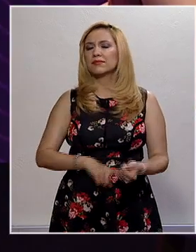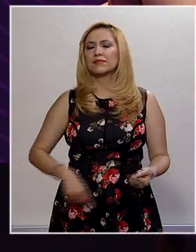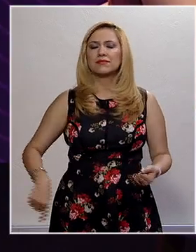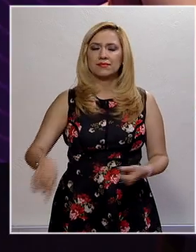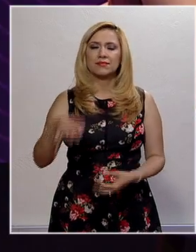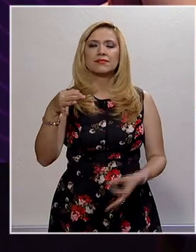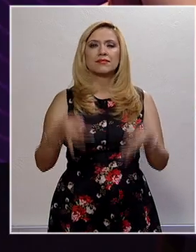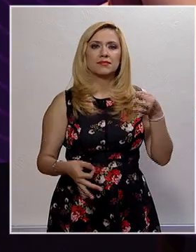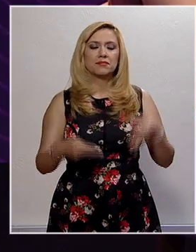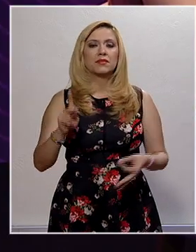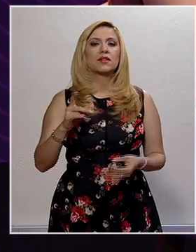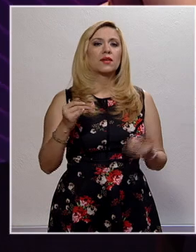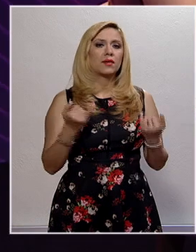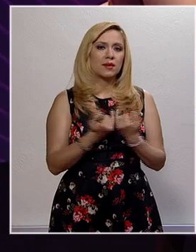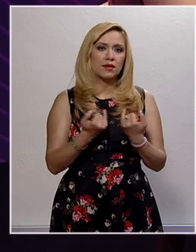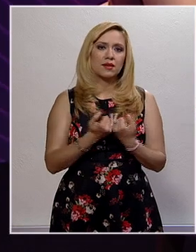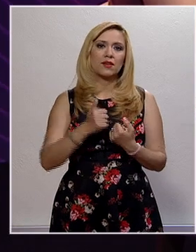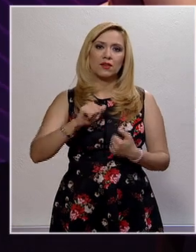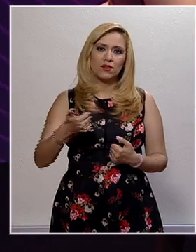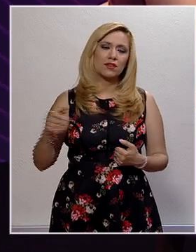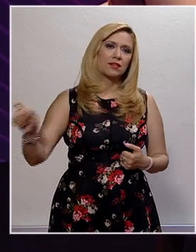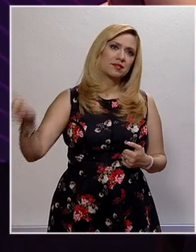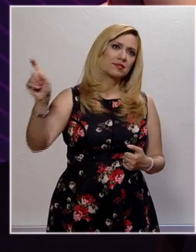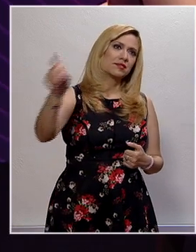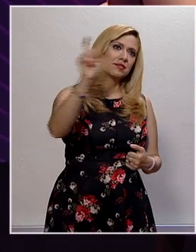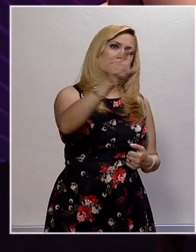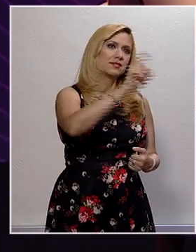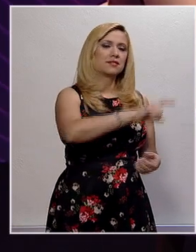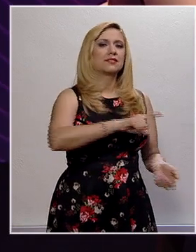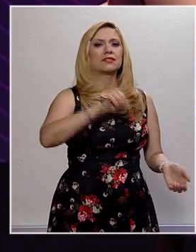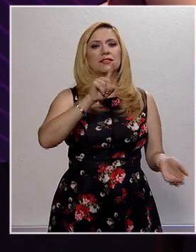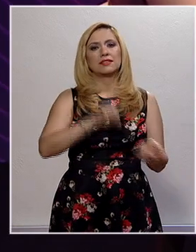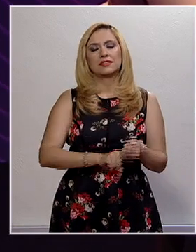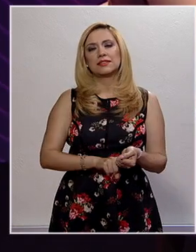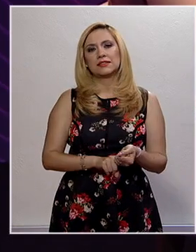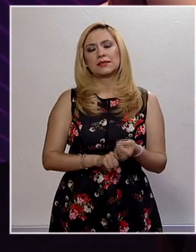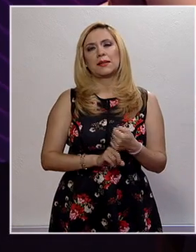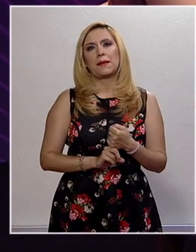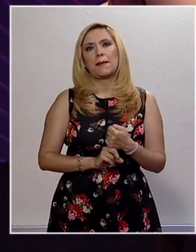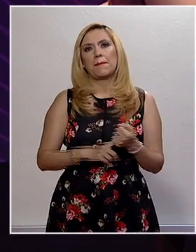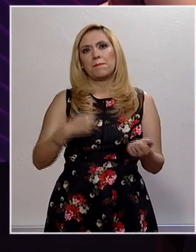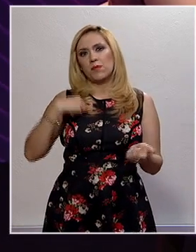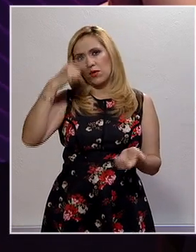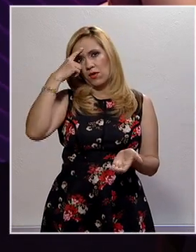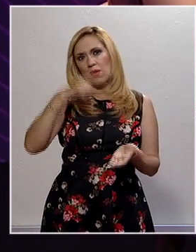justicia, pero tiene tantas otras dimensiones que creo que